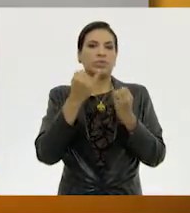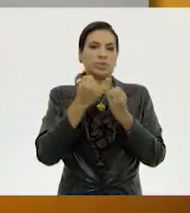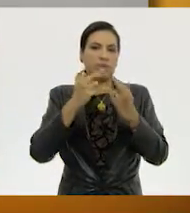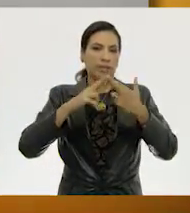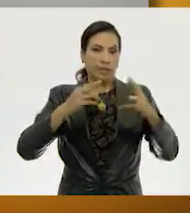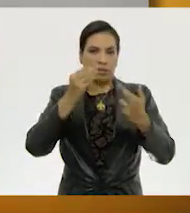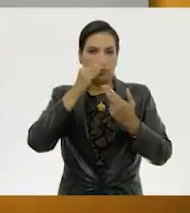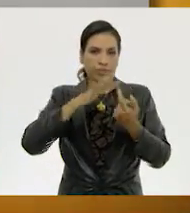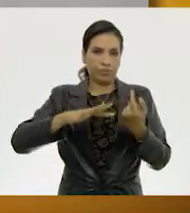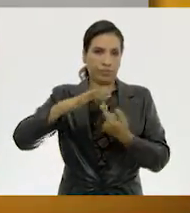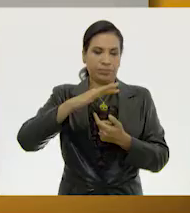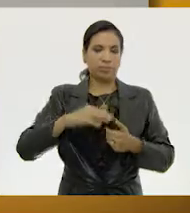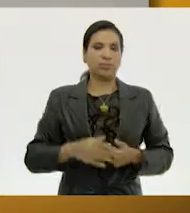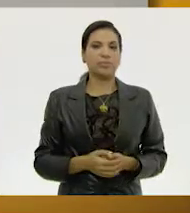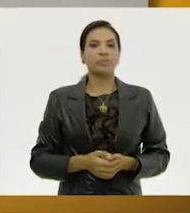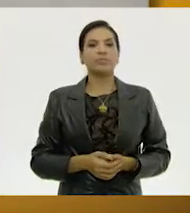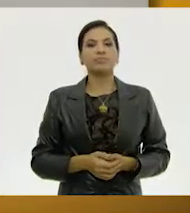con él.